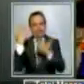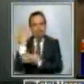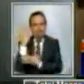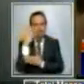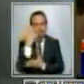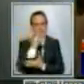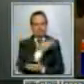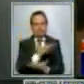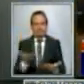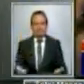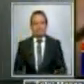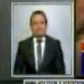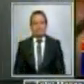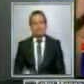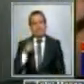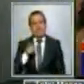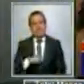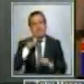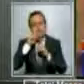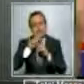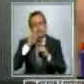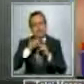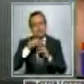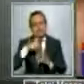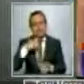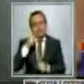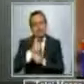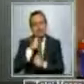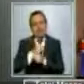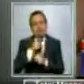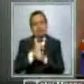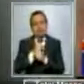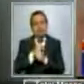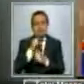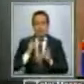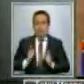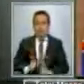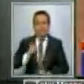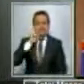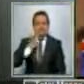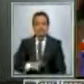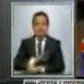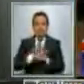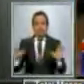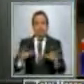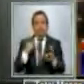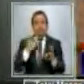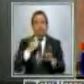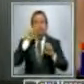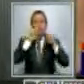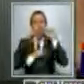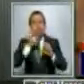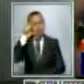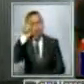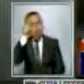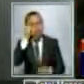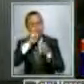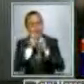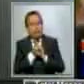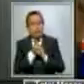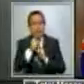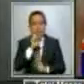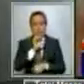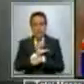Gracias En estos meses hemos trabajado sin descanso para cambiar las lógicas de la política no es el